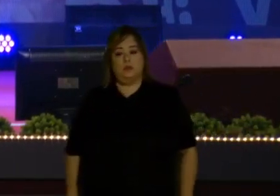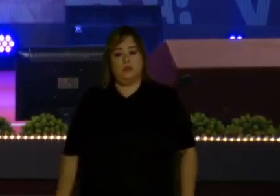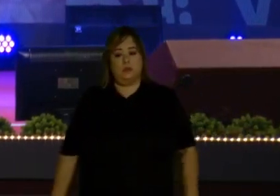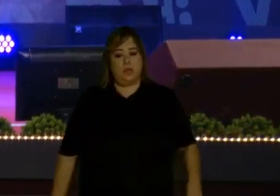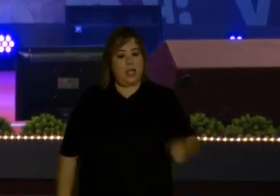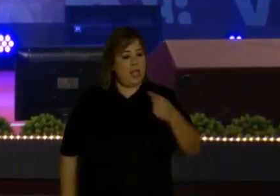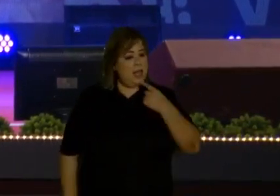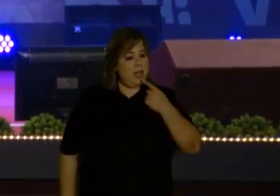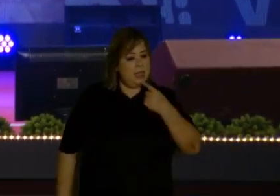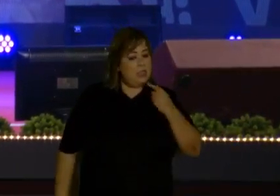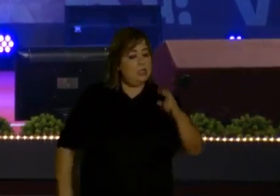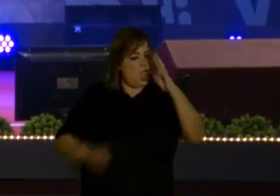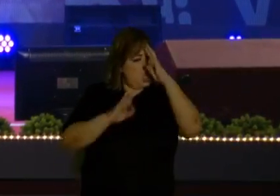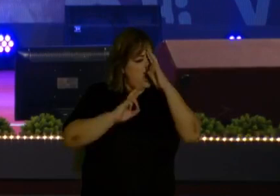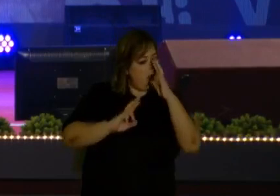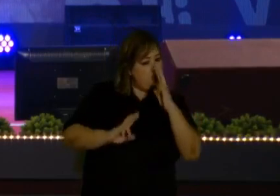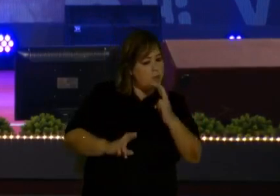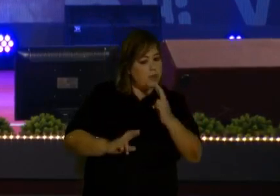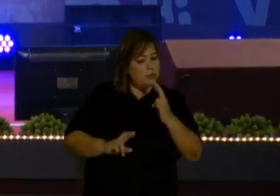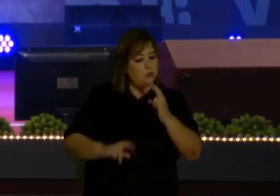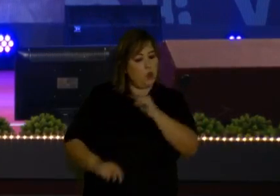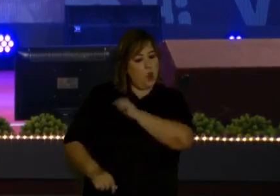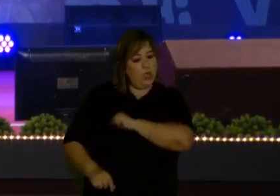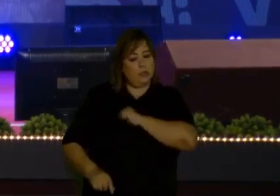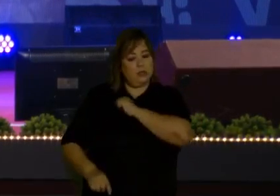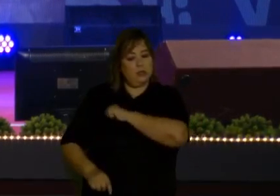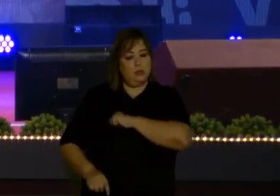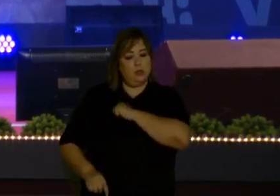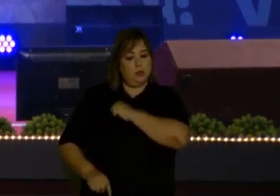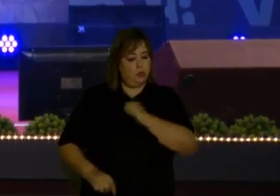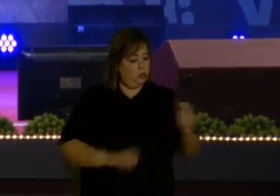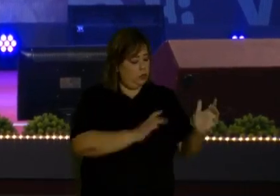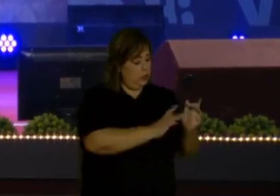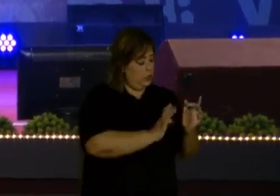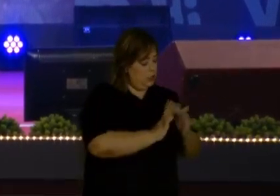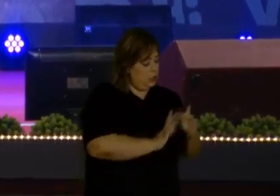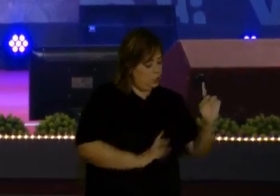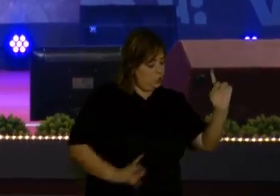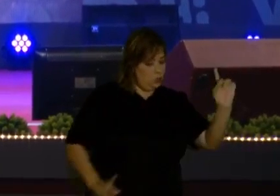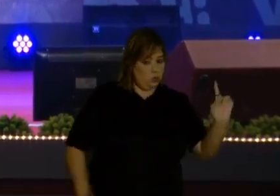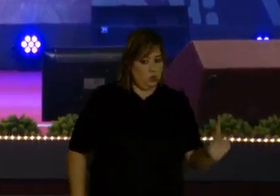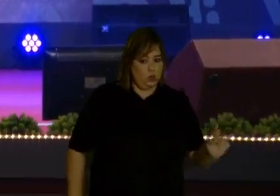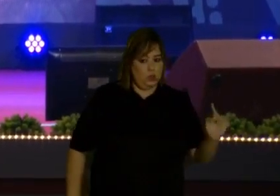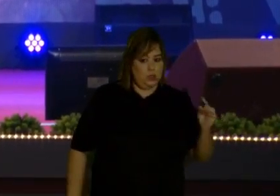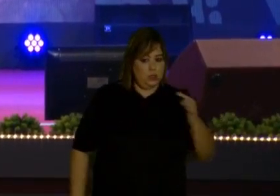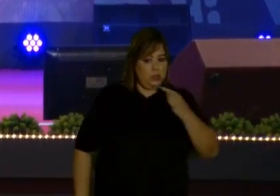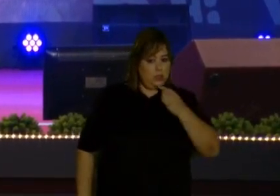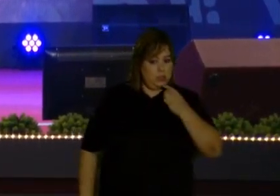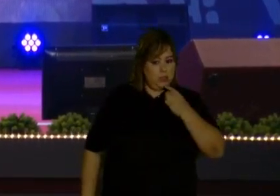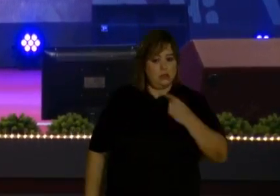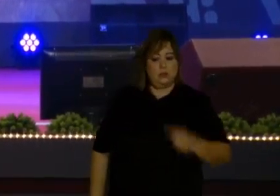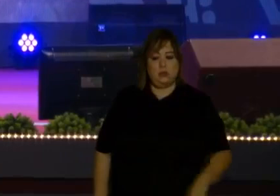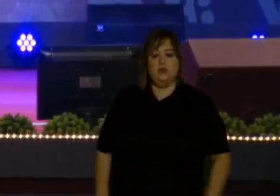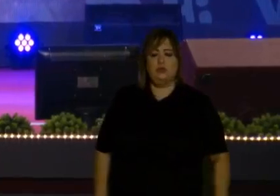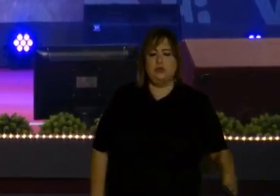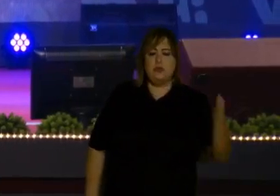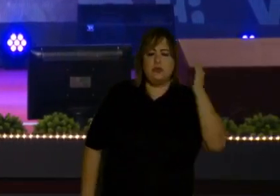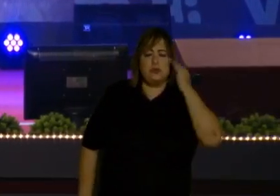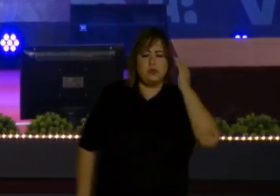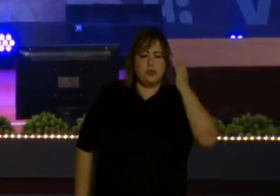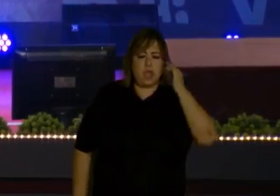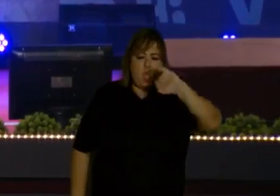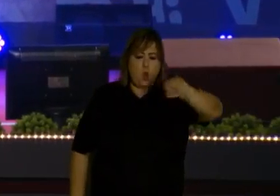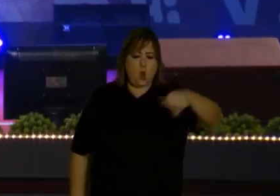un sarcasmo como hoy en día lo hay. Él no fue así. Él le dijo, como en otras palabras, yo comprendo por lo que está pasando,